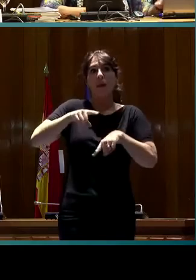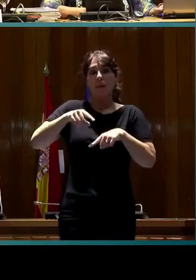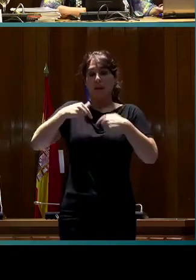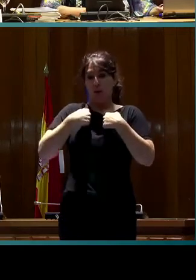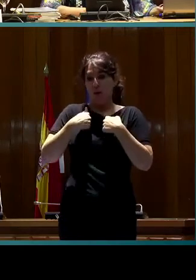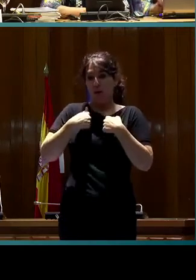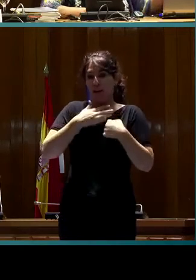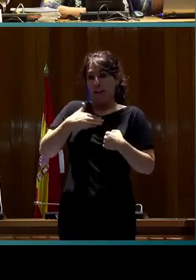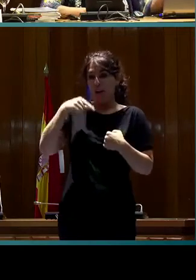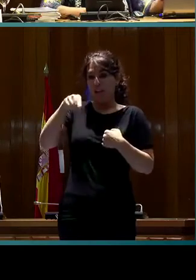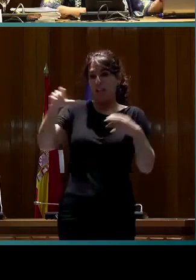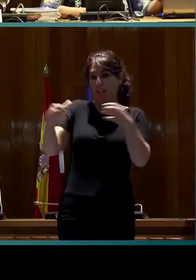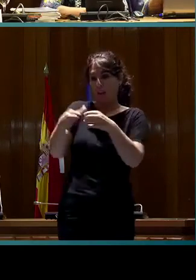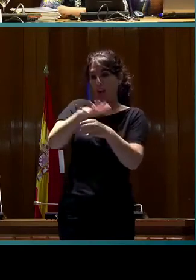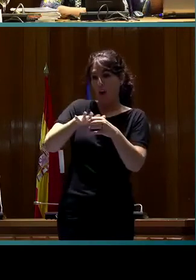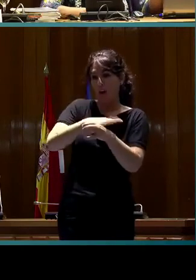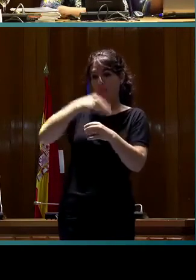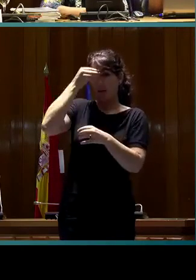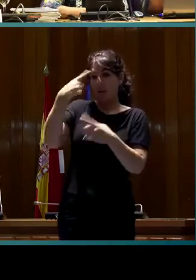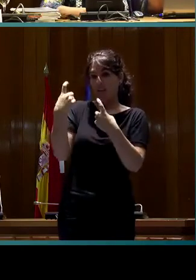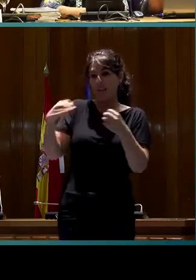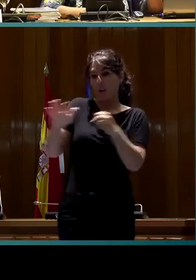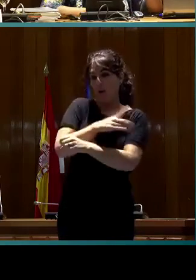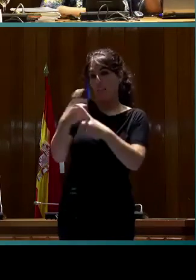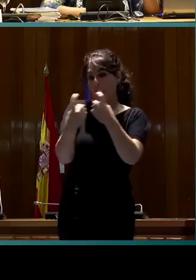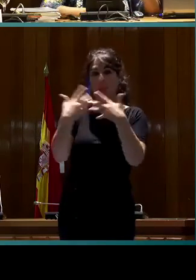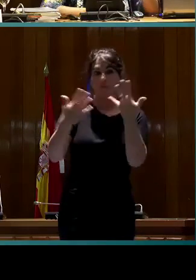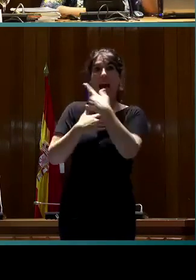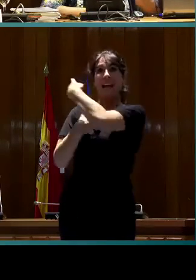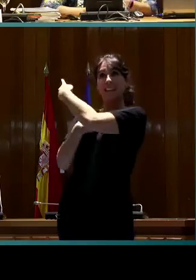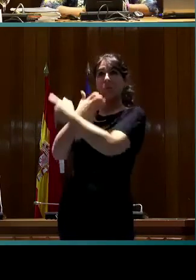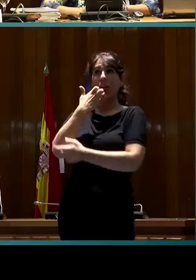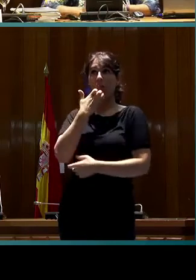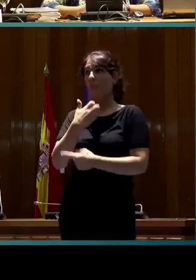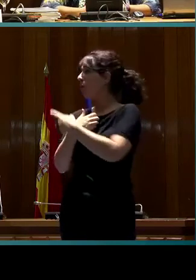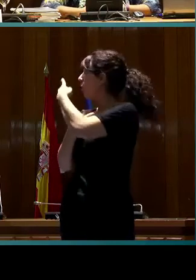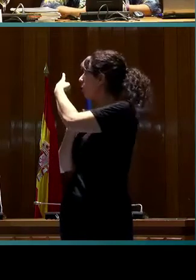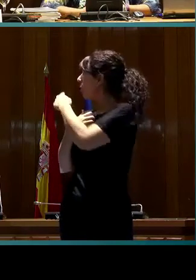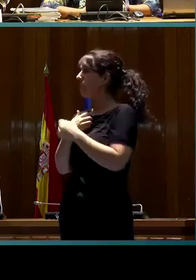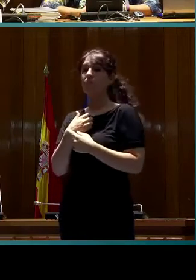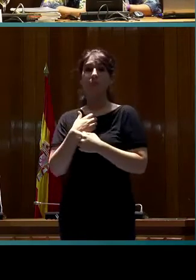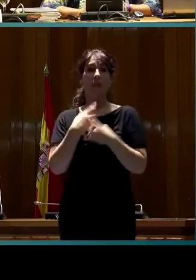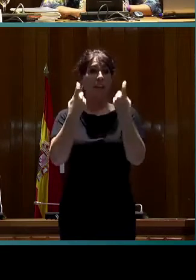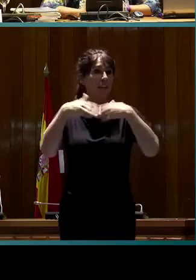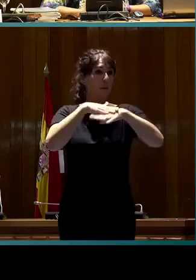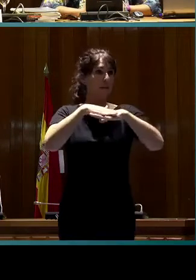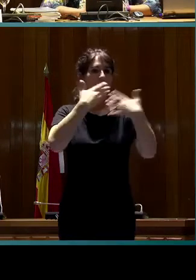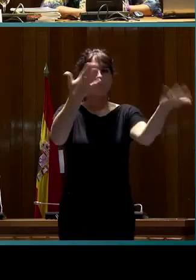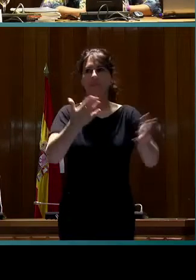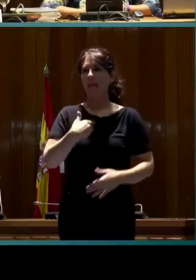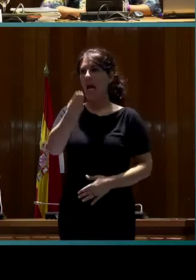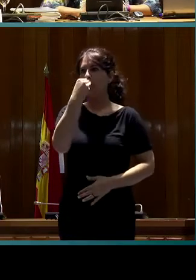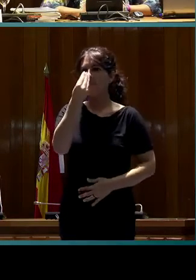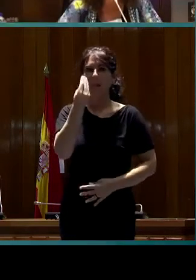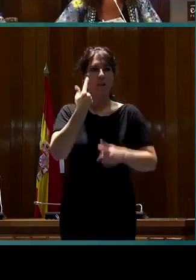cubrir. En esta zona del Senegal, que es al sur de Dakar, las necesidades básicas de alimentación, tienen